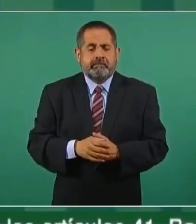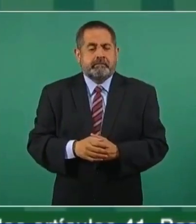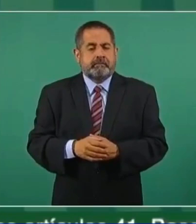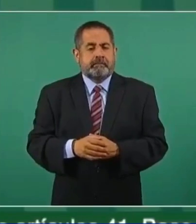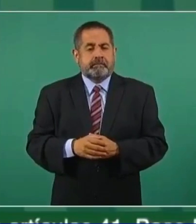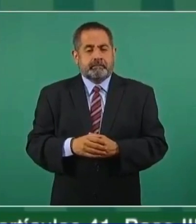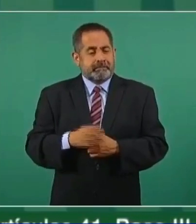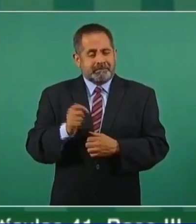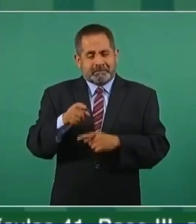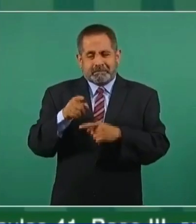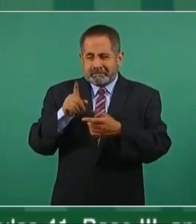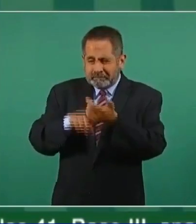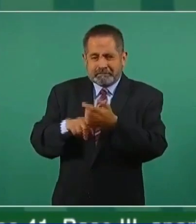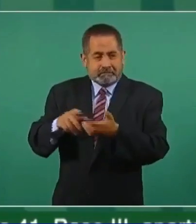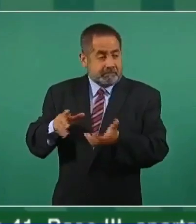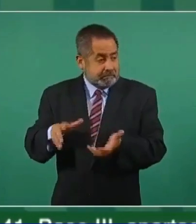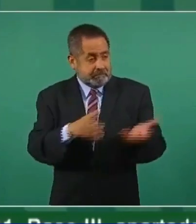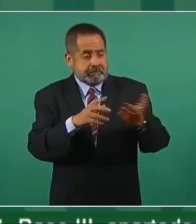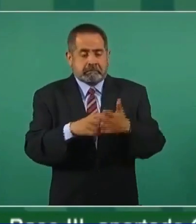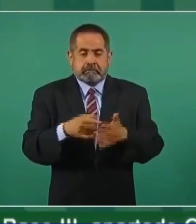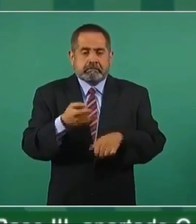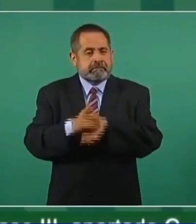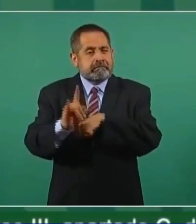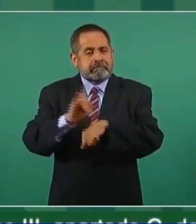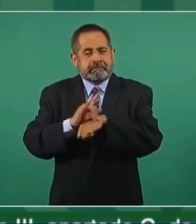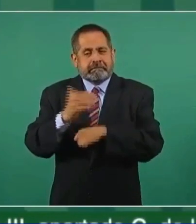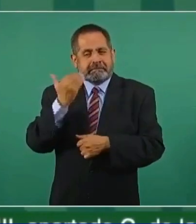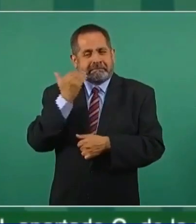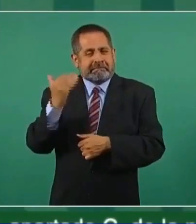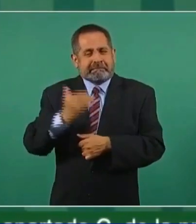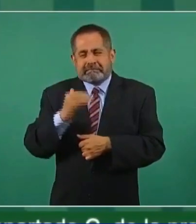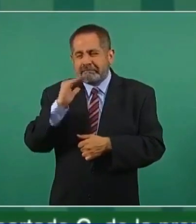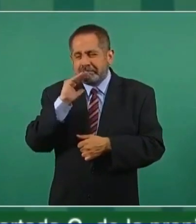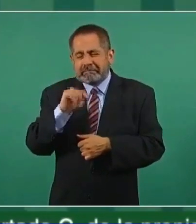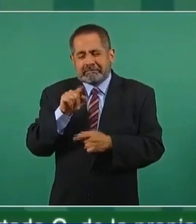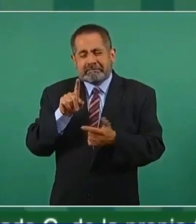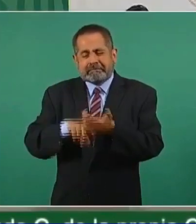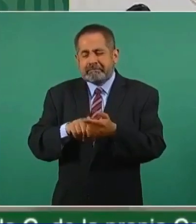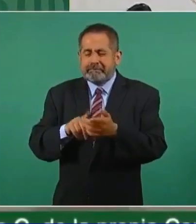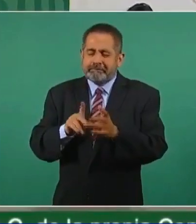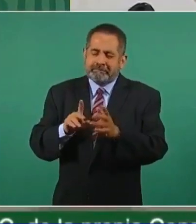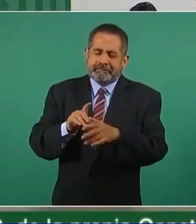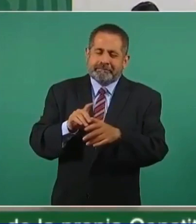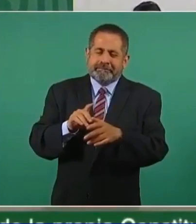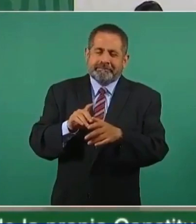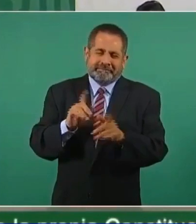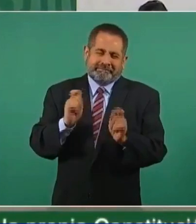hay muchas irregularidades, por decirlo de manera suave,